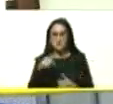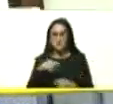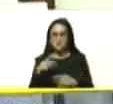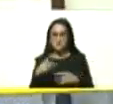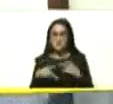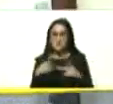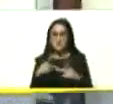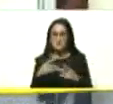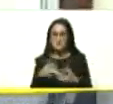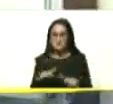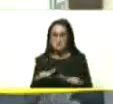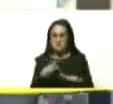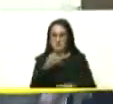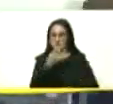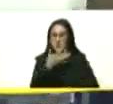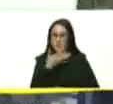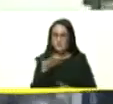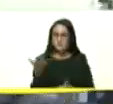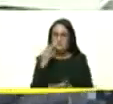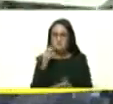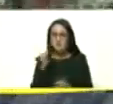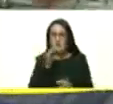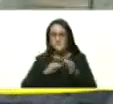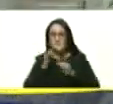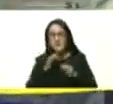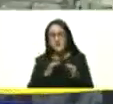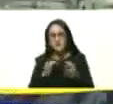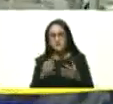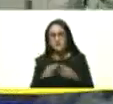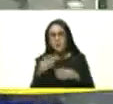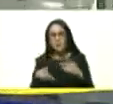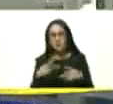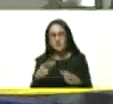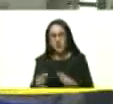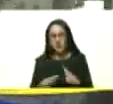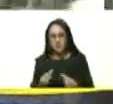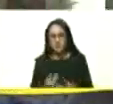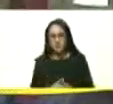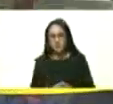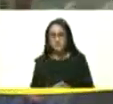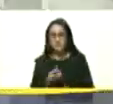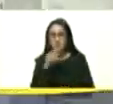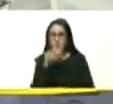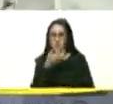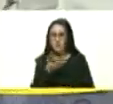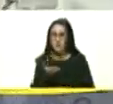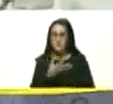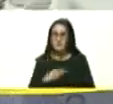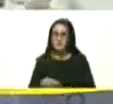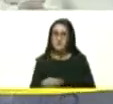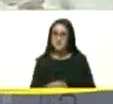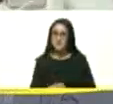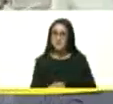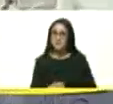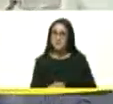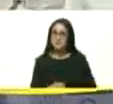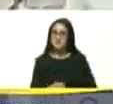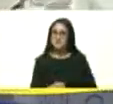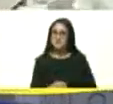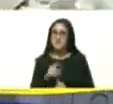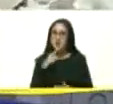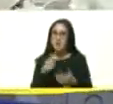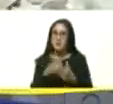planta hermosa, extraordinaria. Mireya, explícanos rápidamente todo el proceso. Bueno, Buenas tardes, mi estimado presidente. En